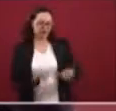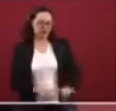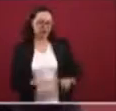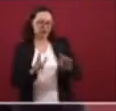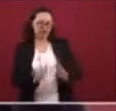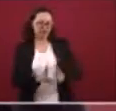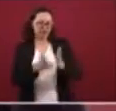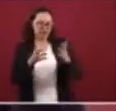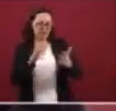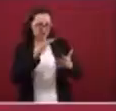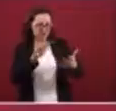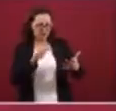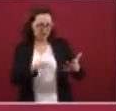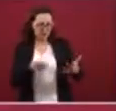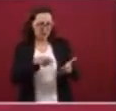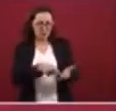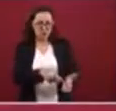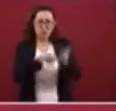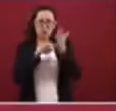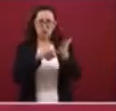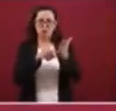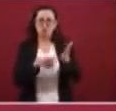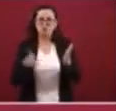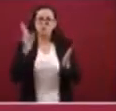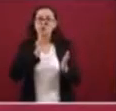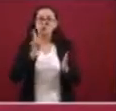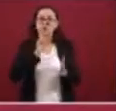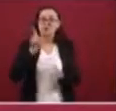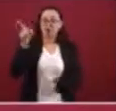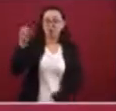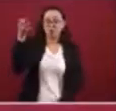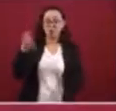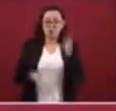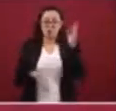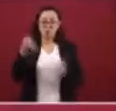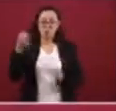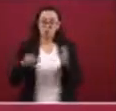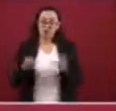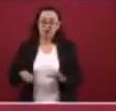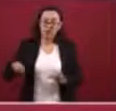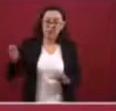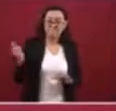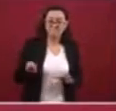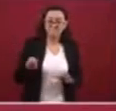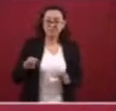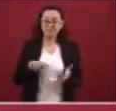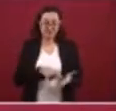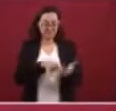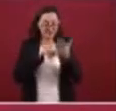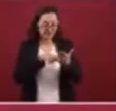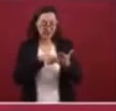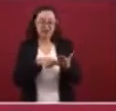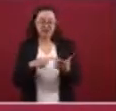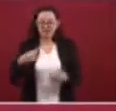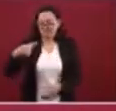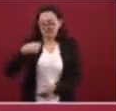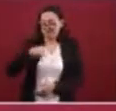de prueba al juez para mi desafuero